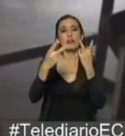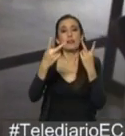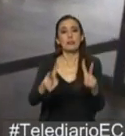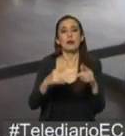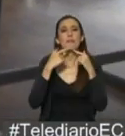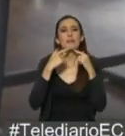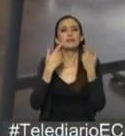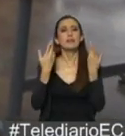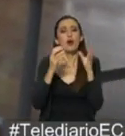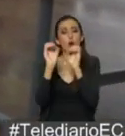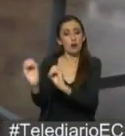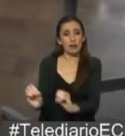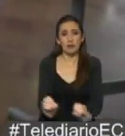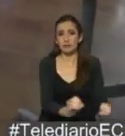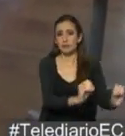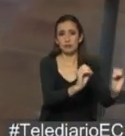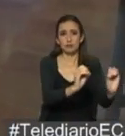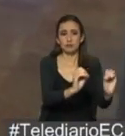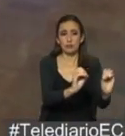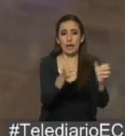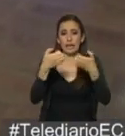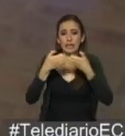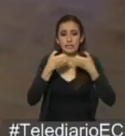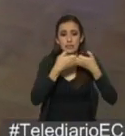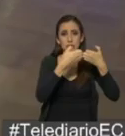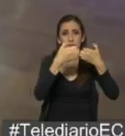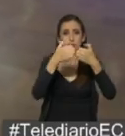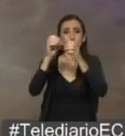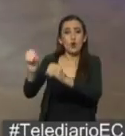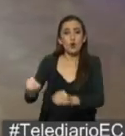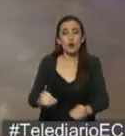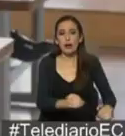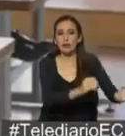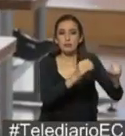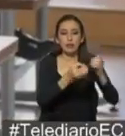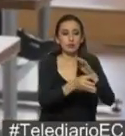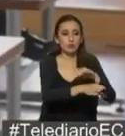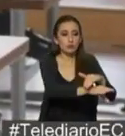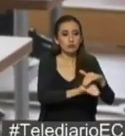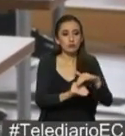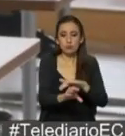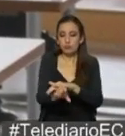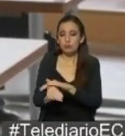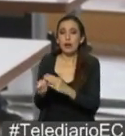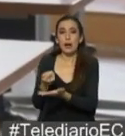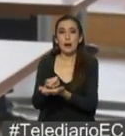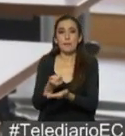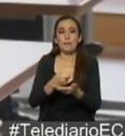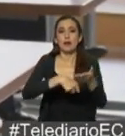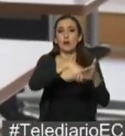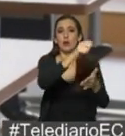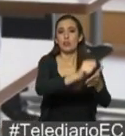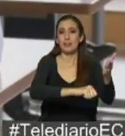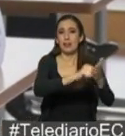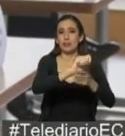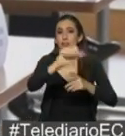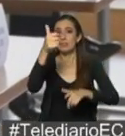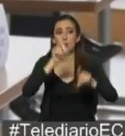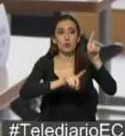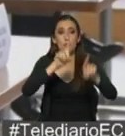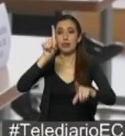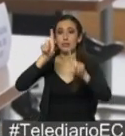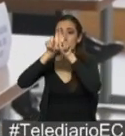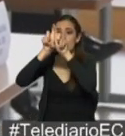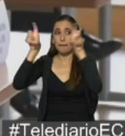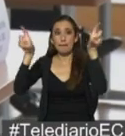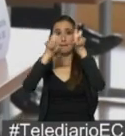de corrupción que receptó dineros por parte de los exfuncionarios para recibir contratos y que dichos pagos fueron reportados a